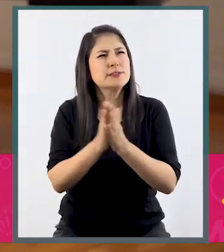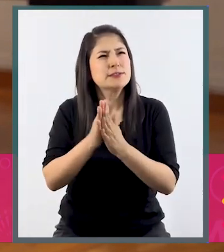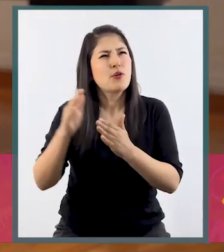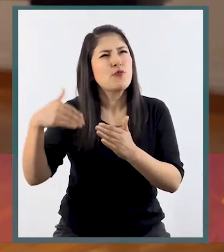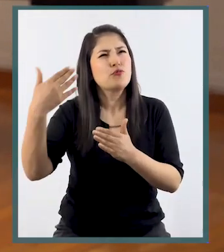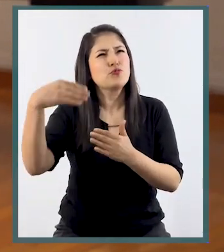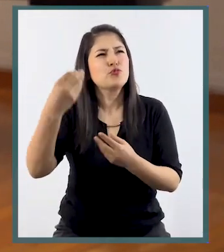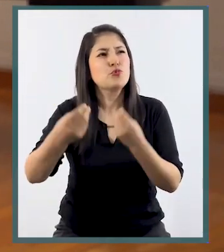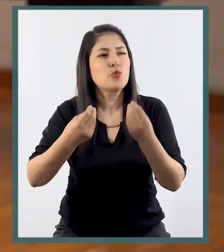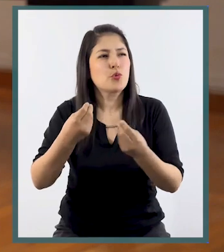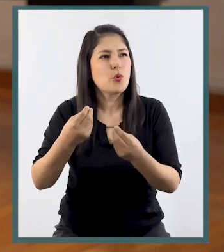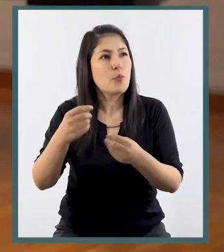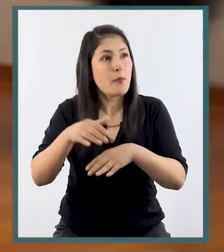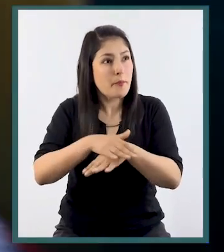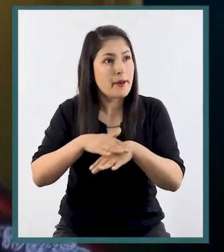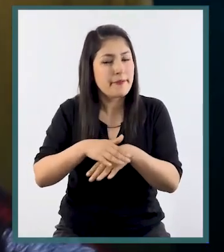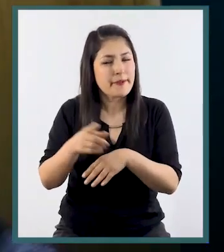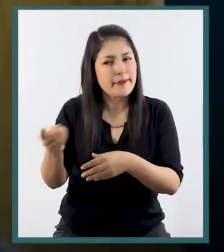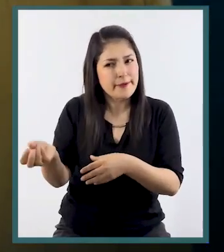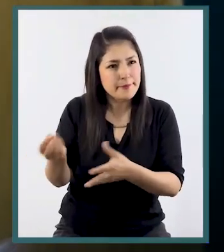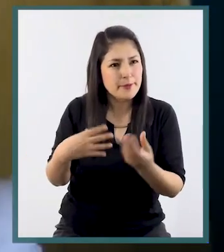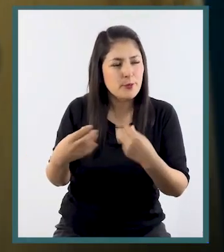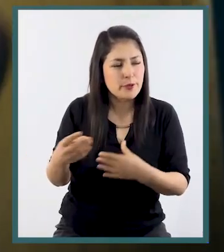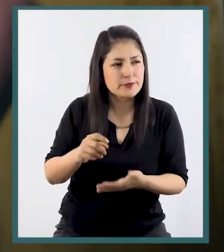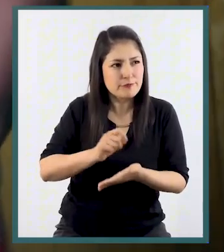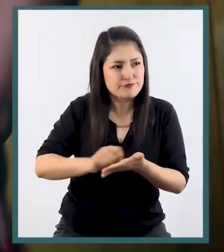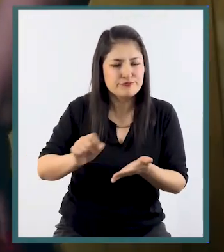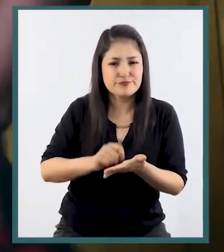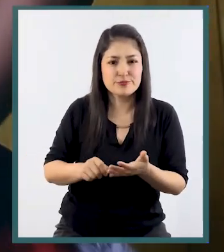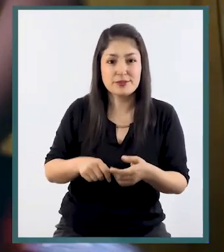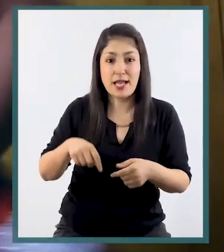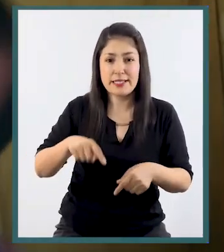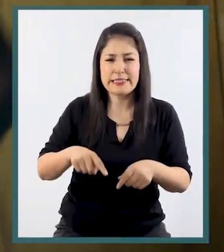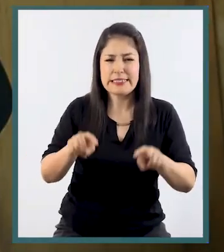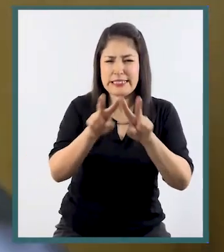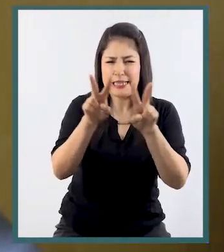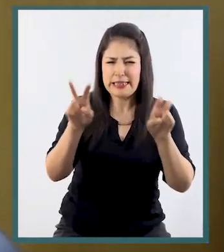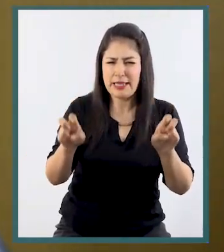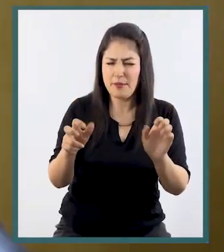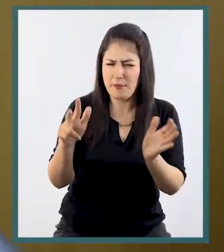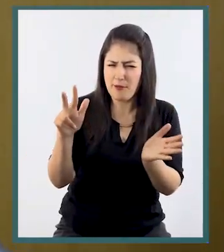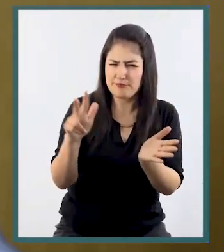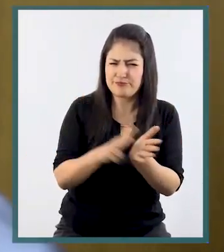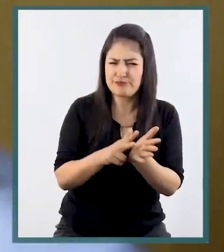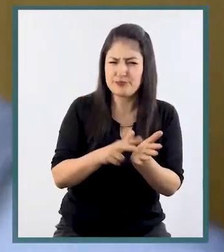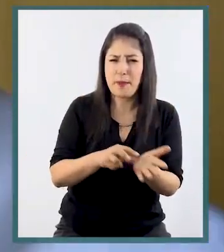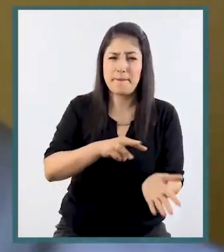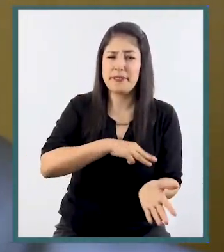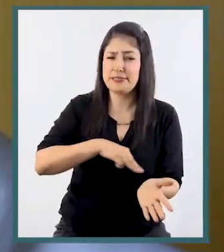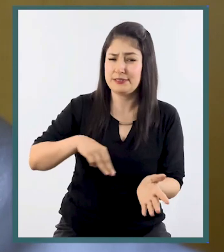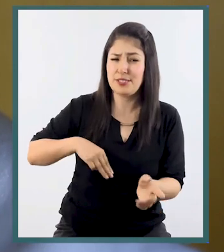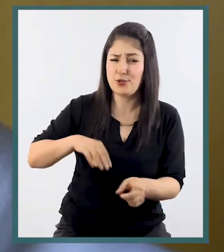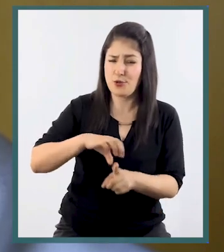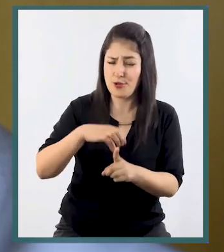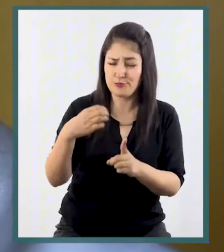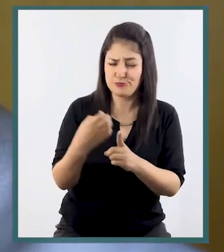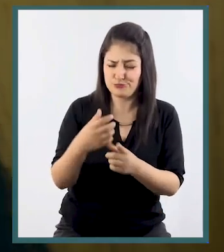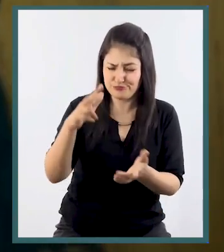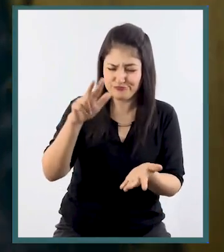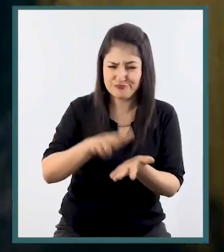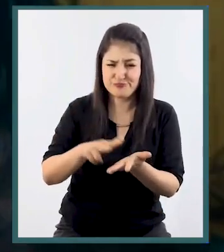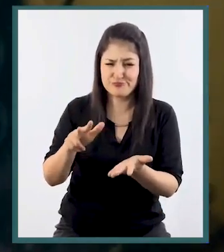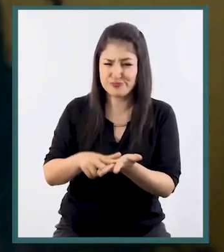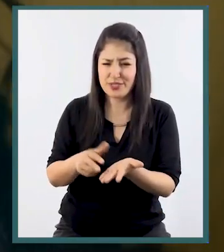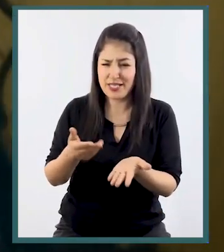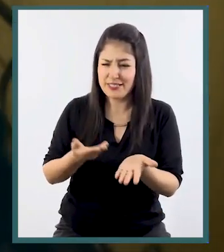ellos quisieran tener en este país. El tema cuenta con todos los sellos y reconocimientos del Ministerio de Cultura y han